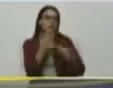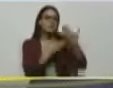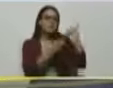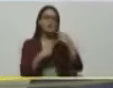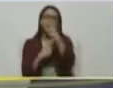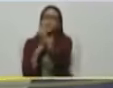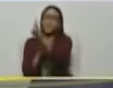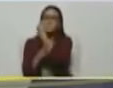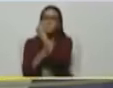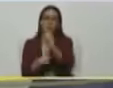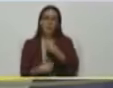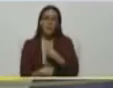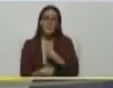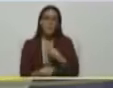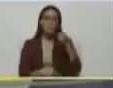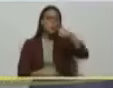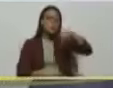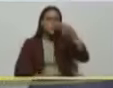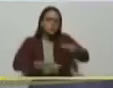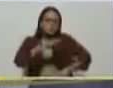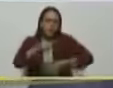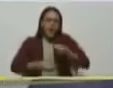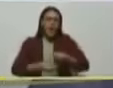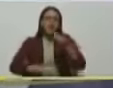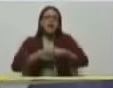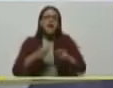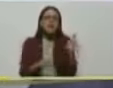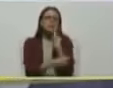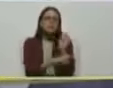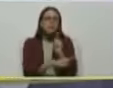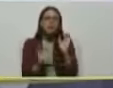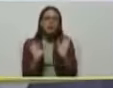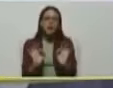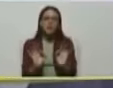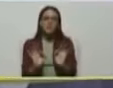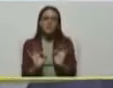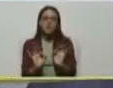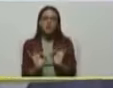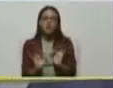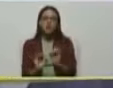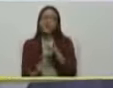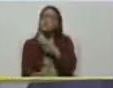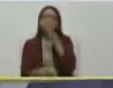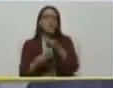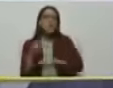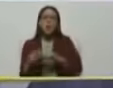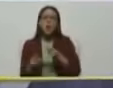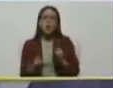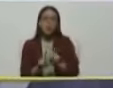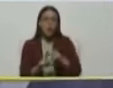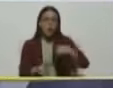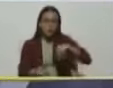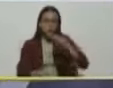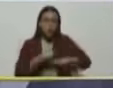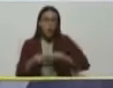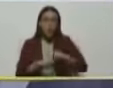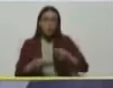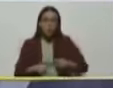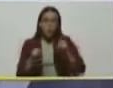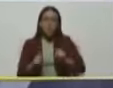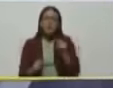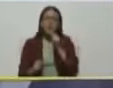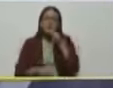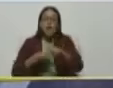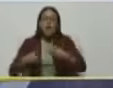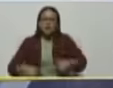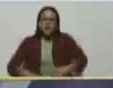dijo, háganlo y háganlo rápido. Y no pudo haber ocurrido esto sin los esfuerzos